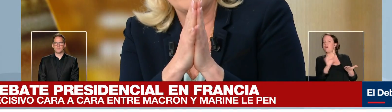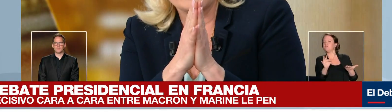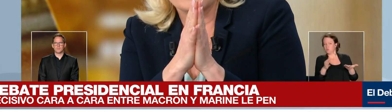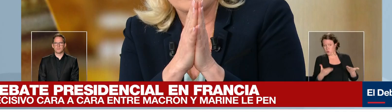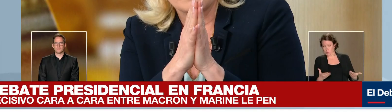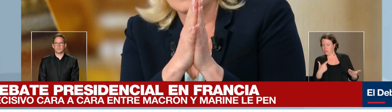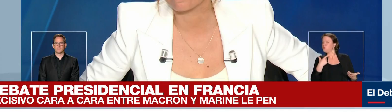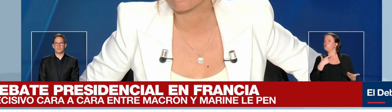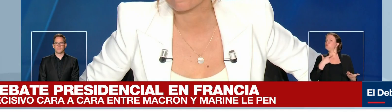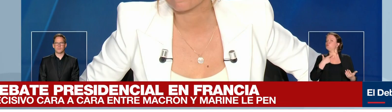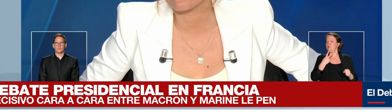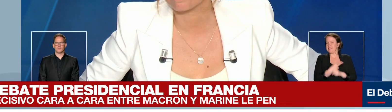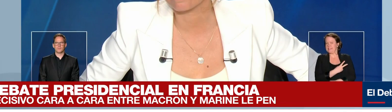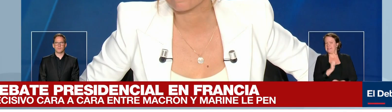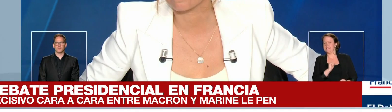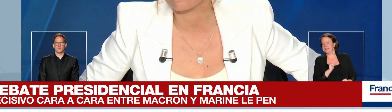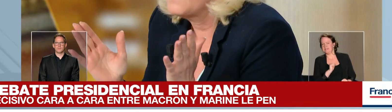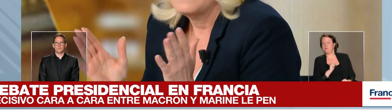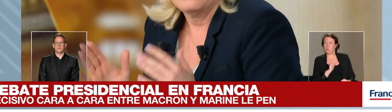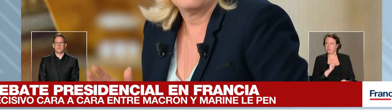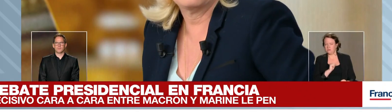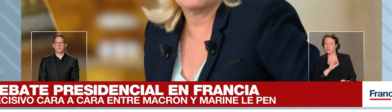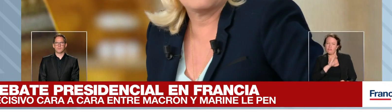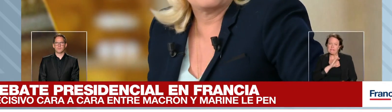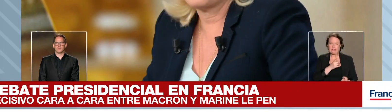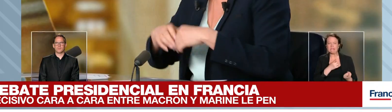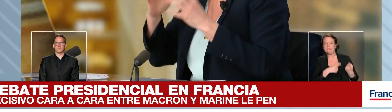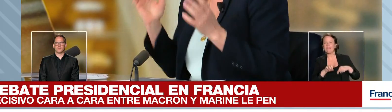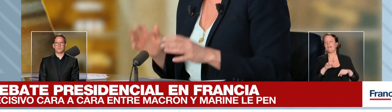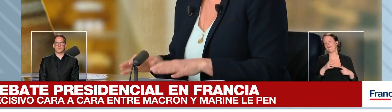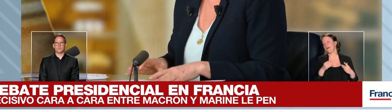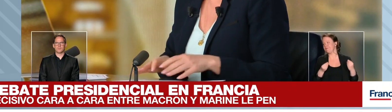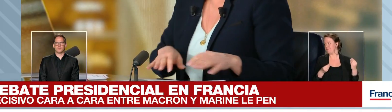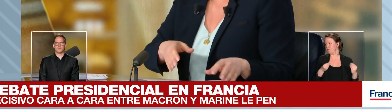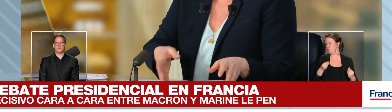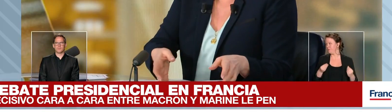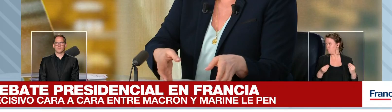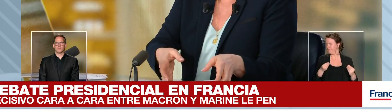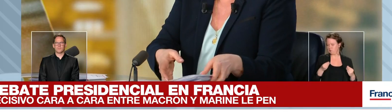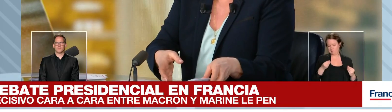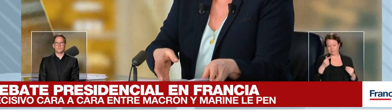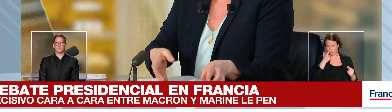país es verdaderamente mala. Estoy tratando de no utilizar adjetivos